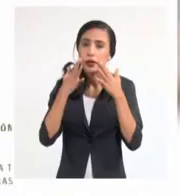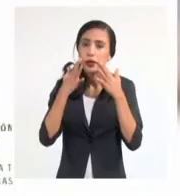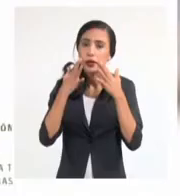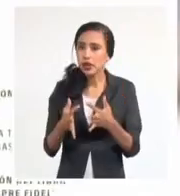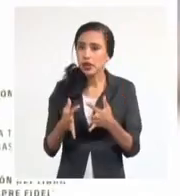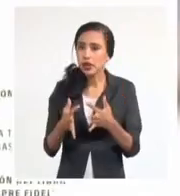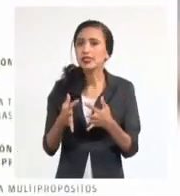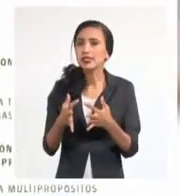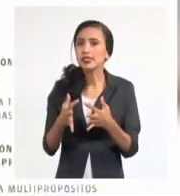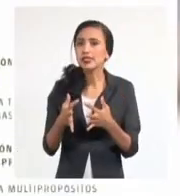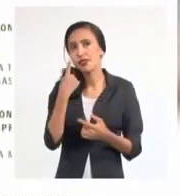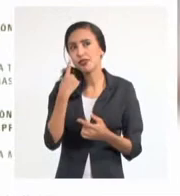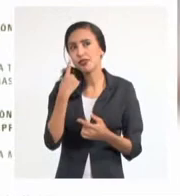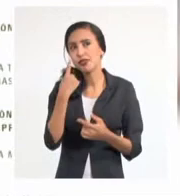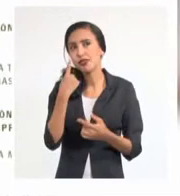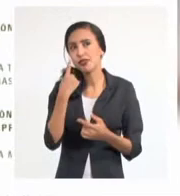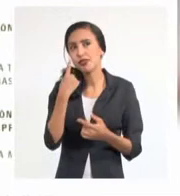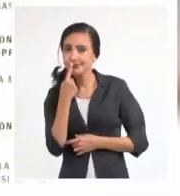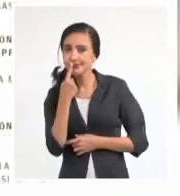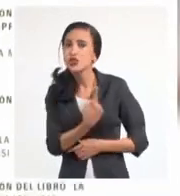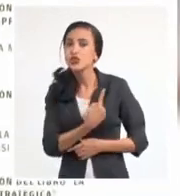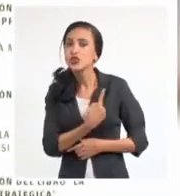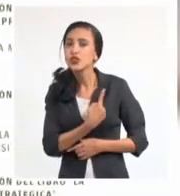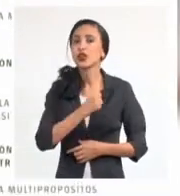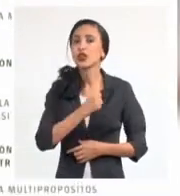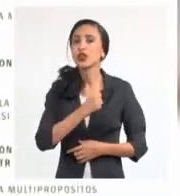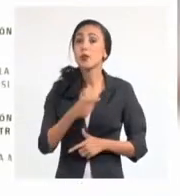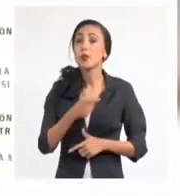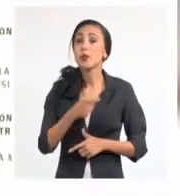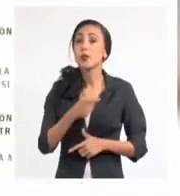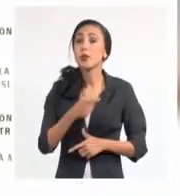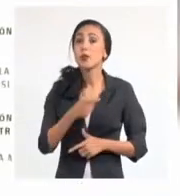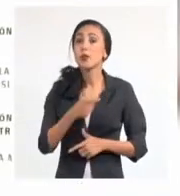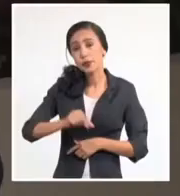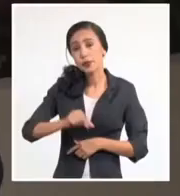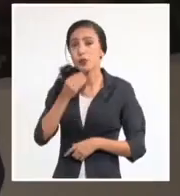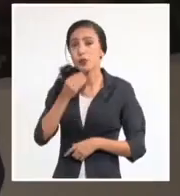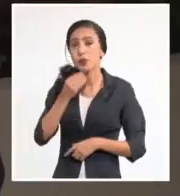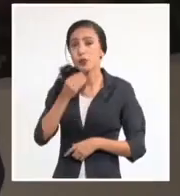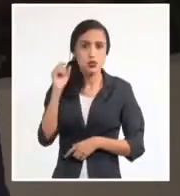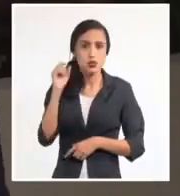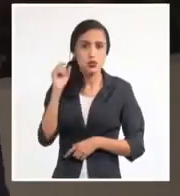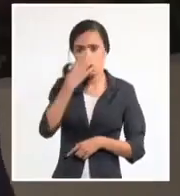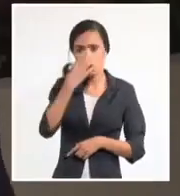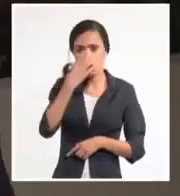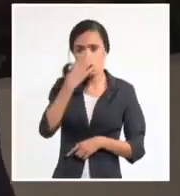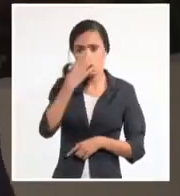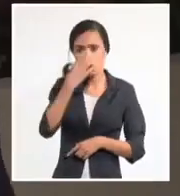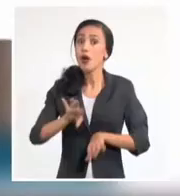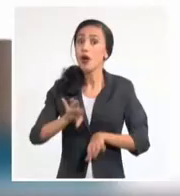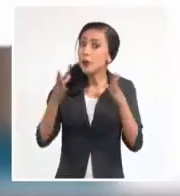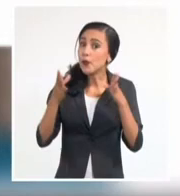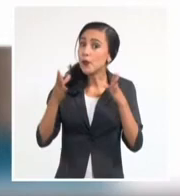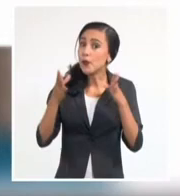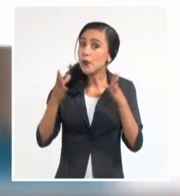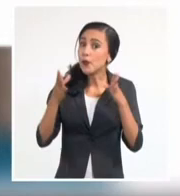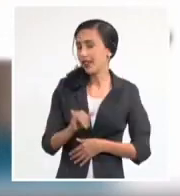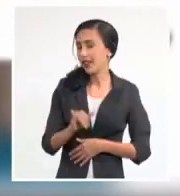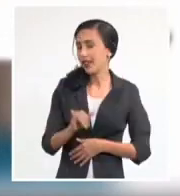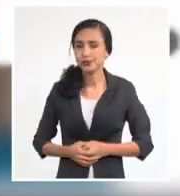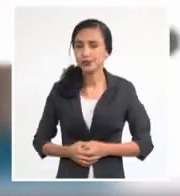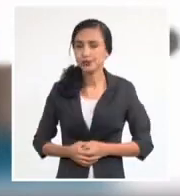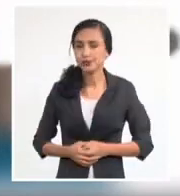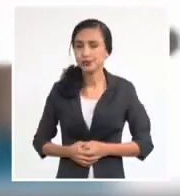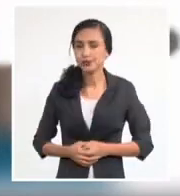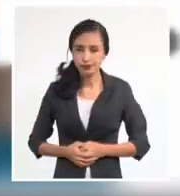atractivo visual y pretendemos llegar al mayor número de personas posibles, no solo en Cuba, sino en el mundo entero. Esta visita ligera va a tener, por supuesto,